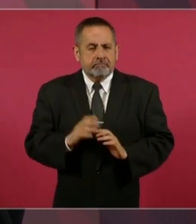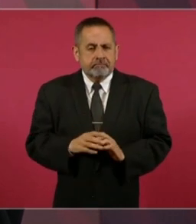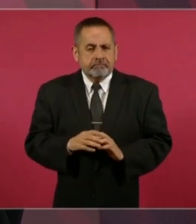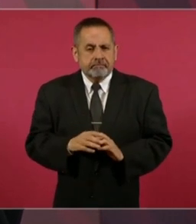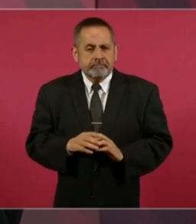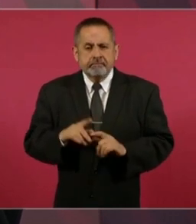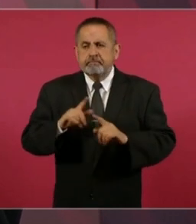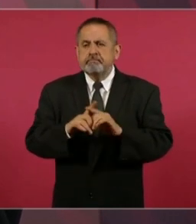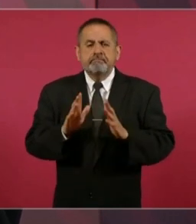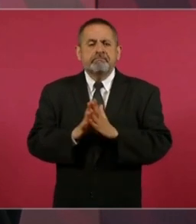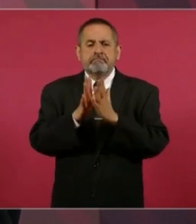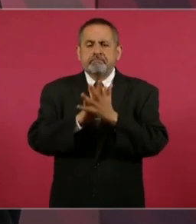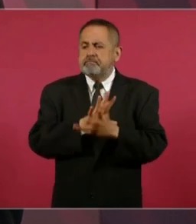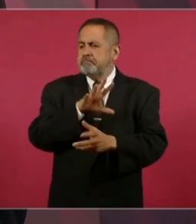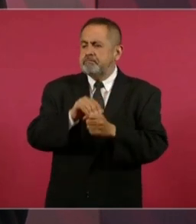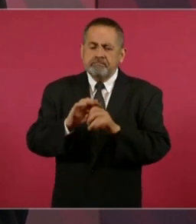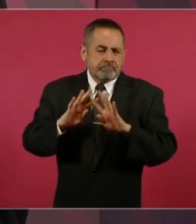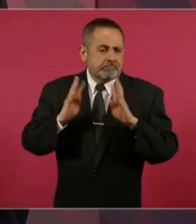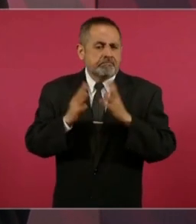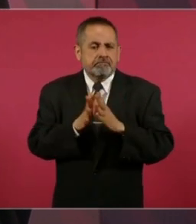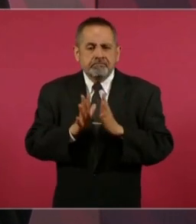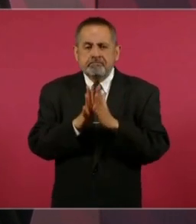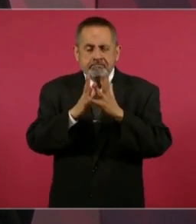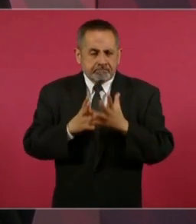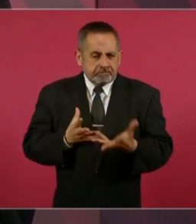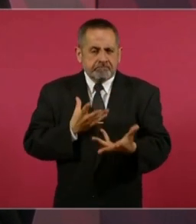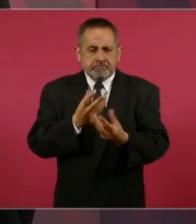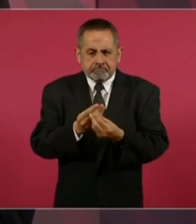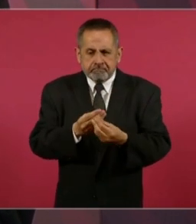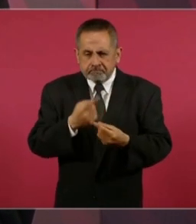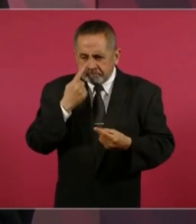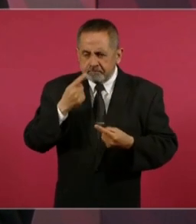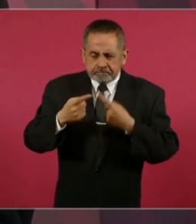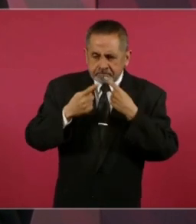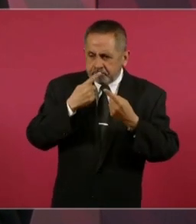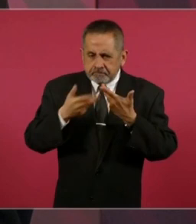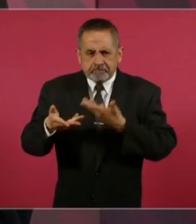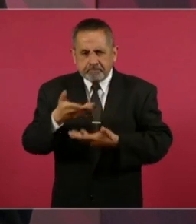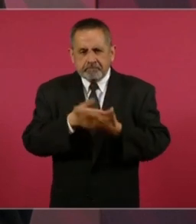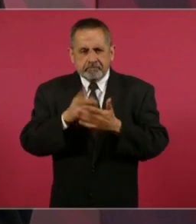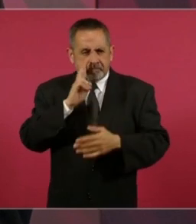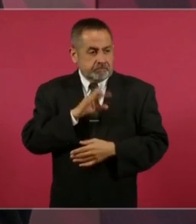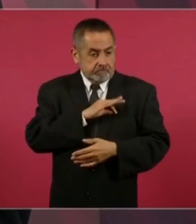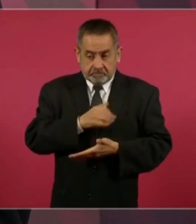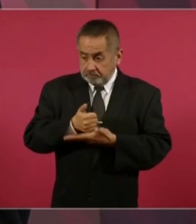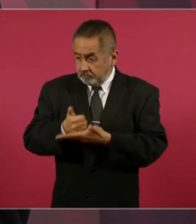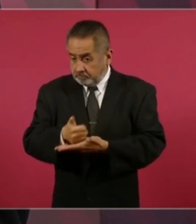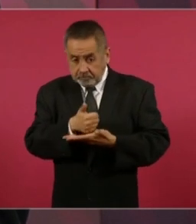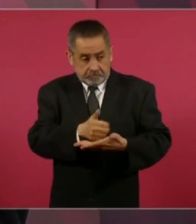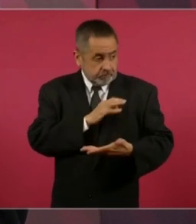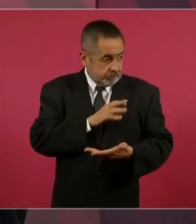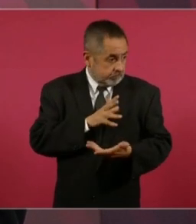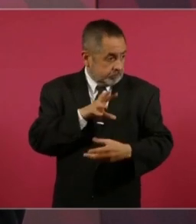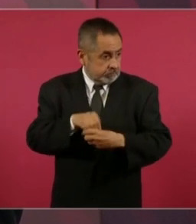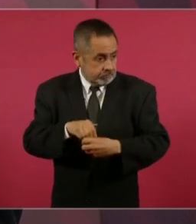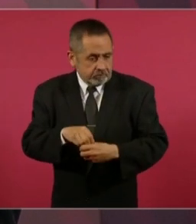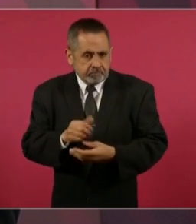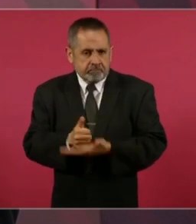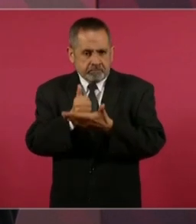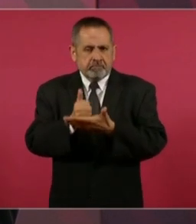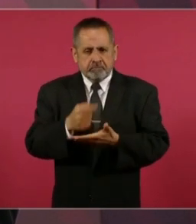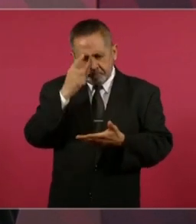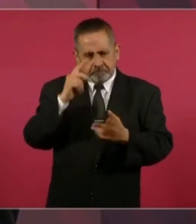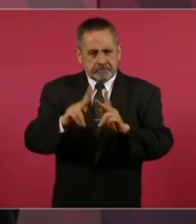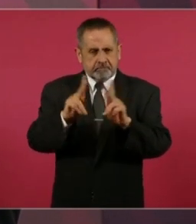participen todos los que pueden ayudar a